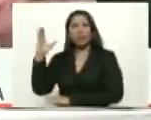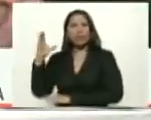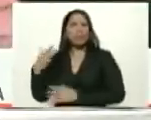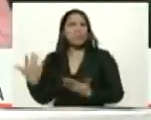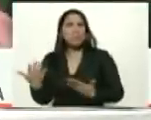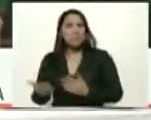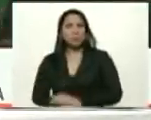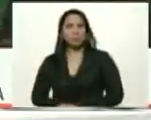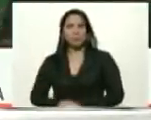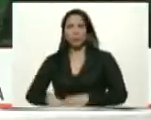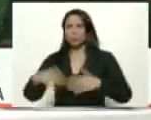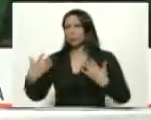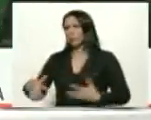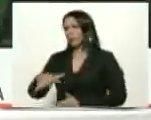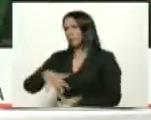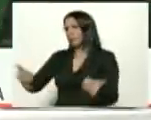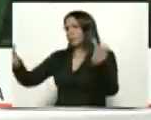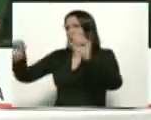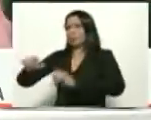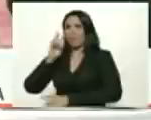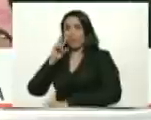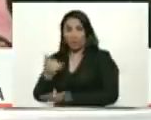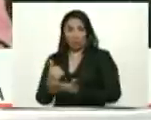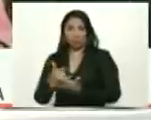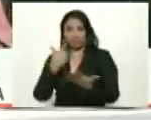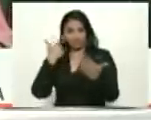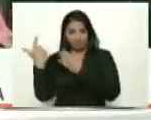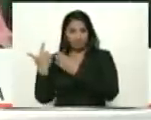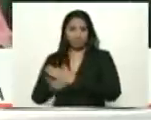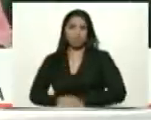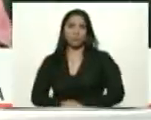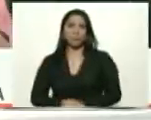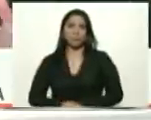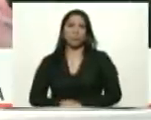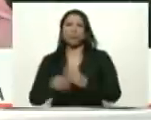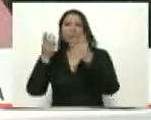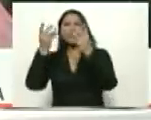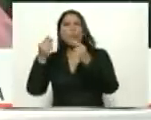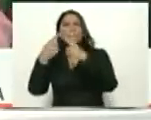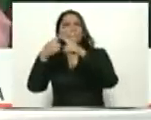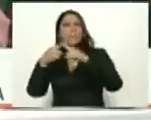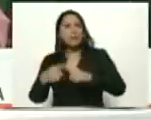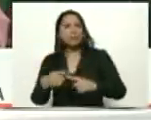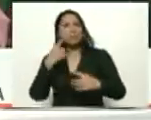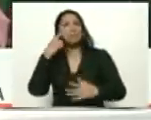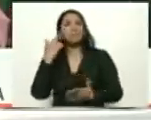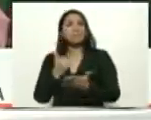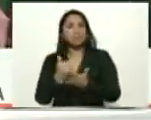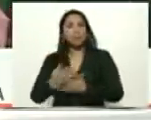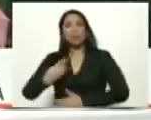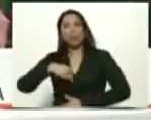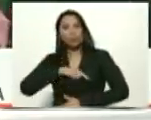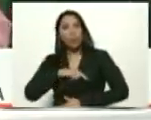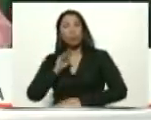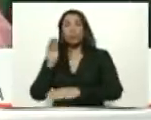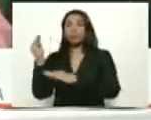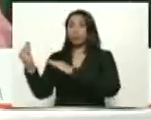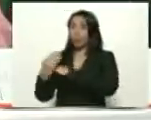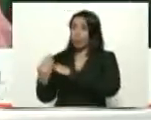Bueno, tremendo, un desastre. Fíjense ustedes, aquí tengo las cifras y precisamente hemos estado